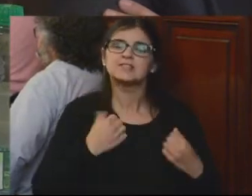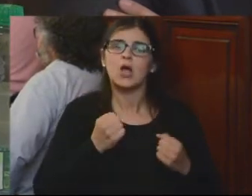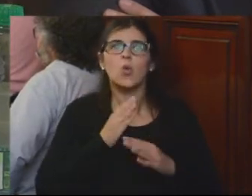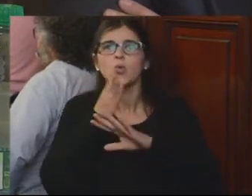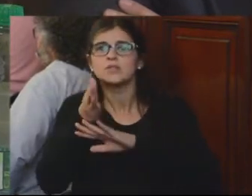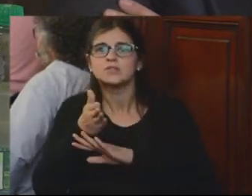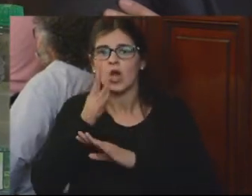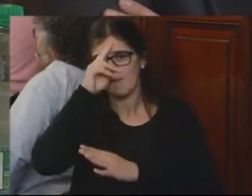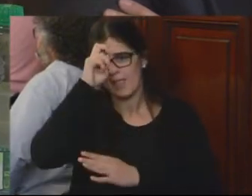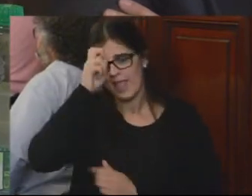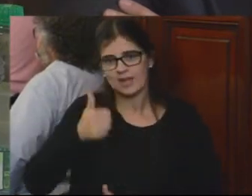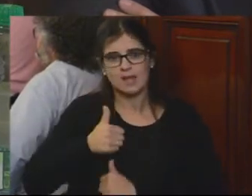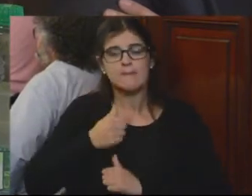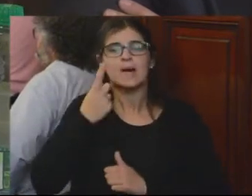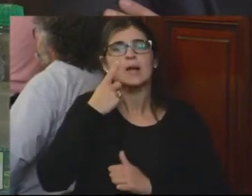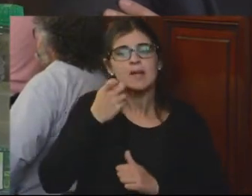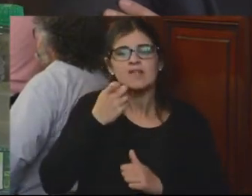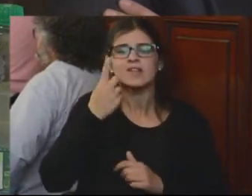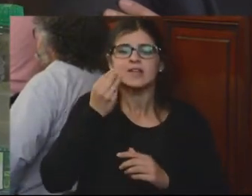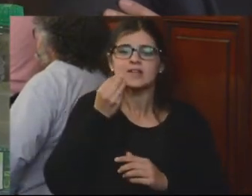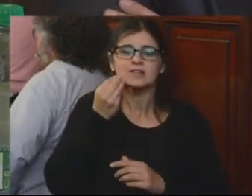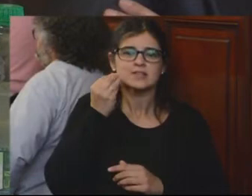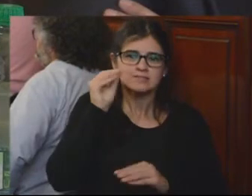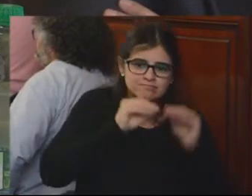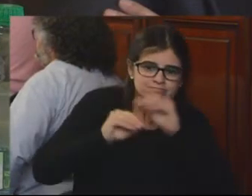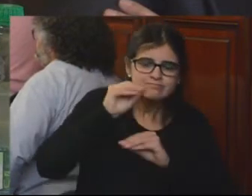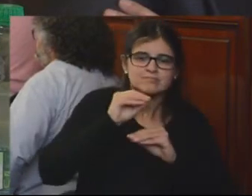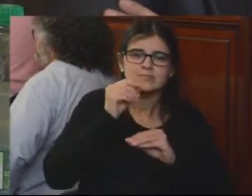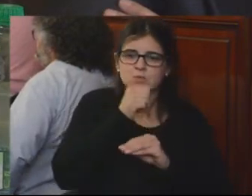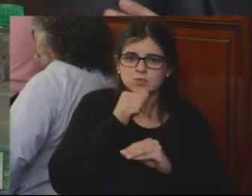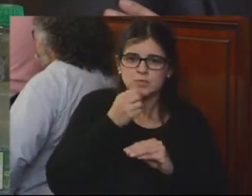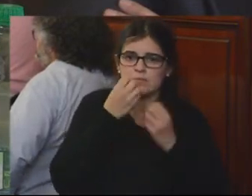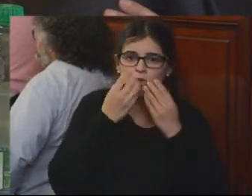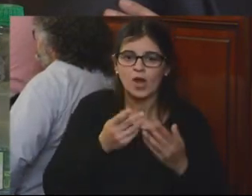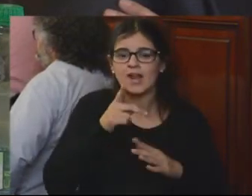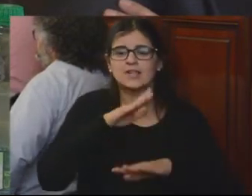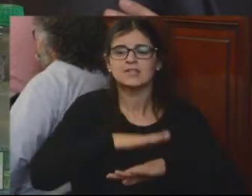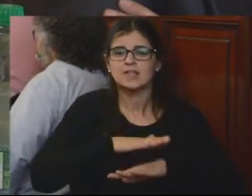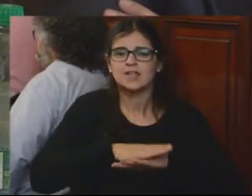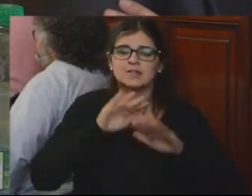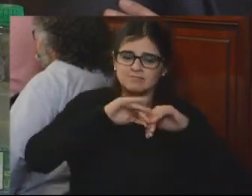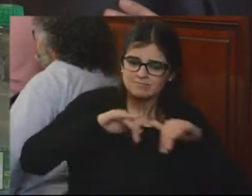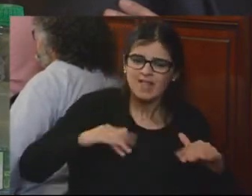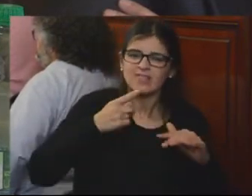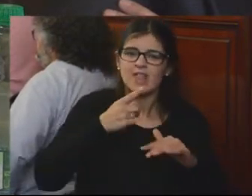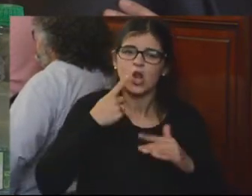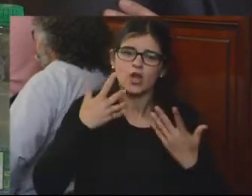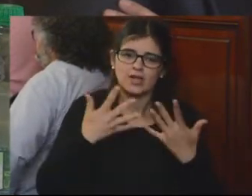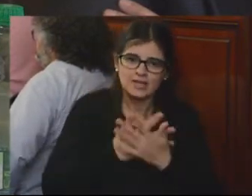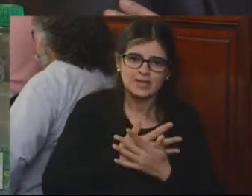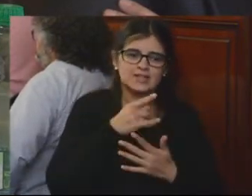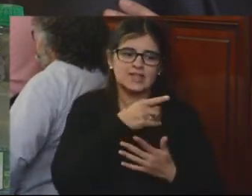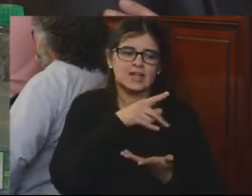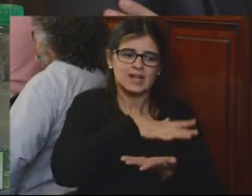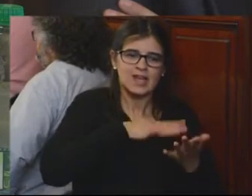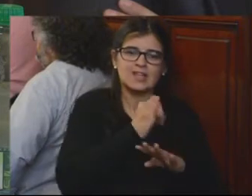armadas para prevenir que se fuguen y ayudar a la separación de los responsables de estos crímenes de las institución